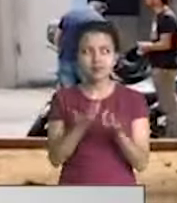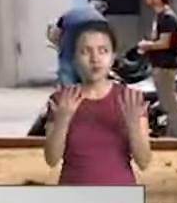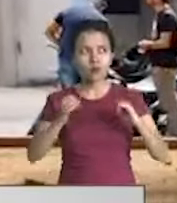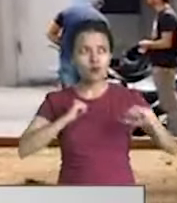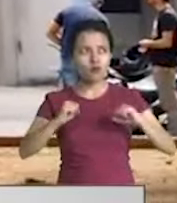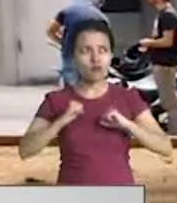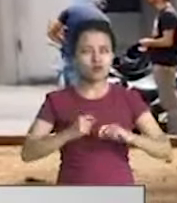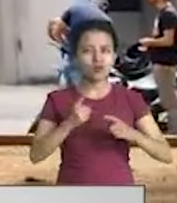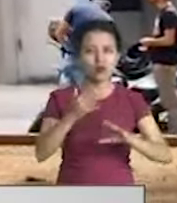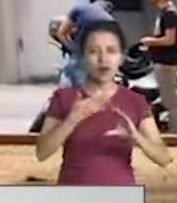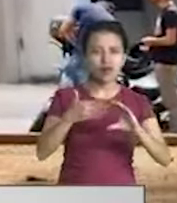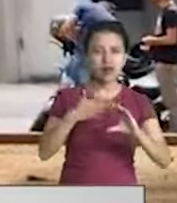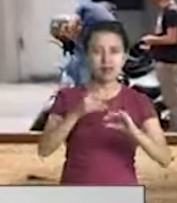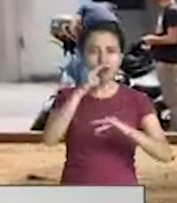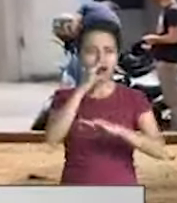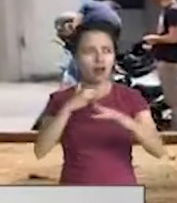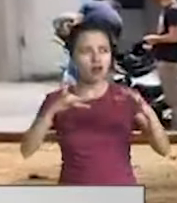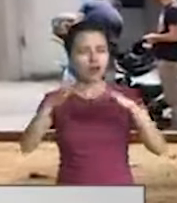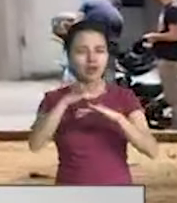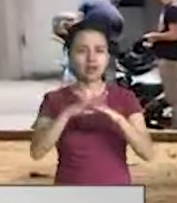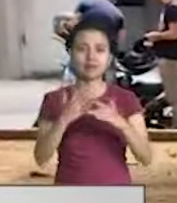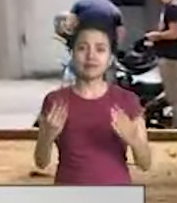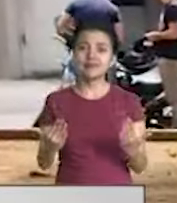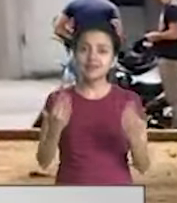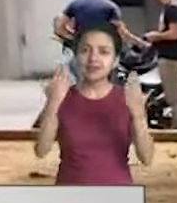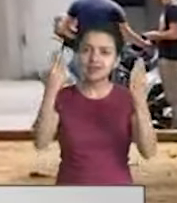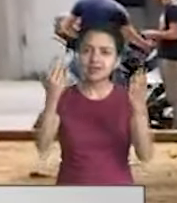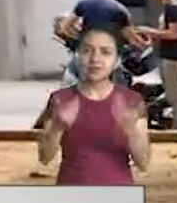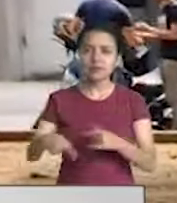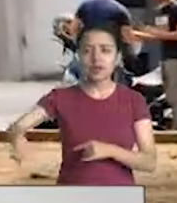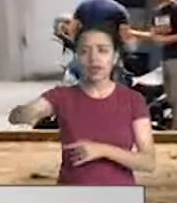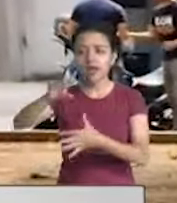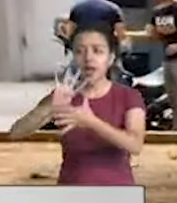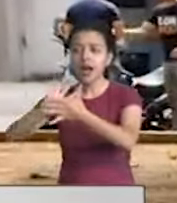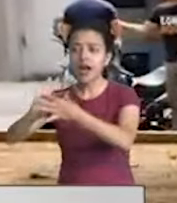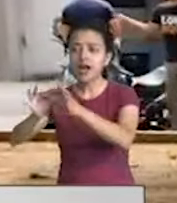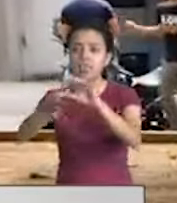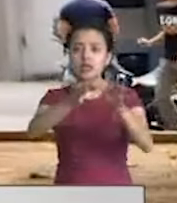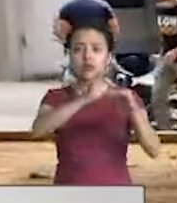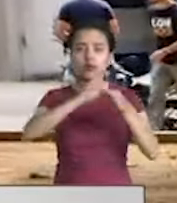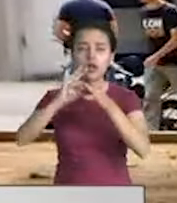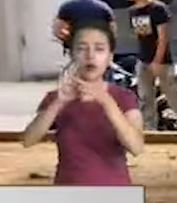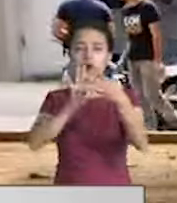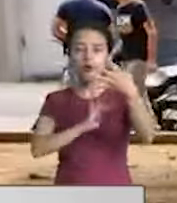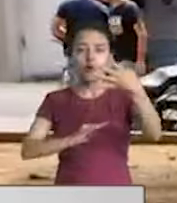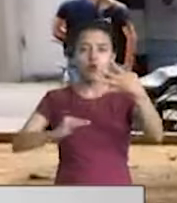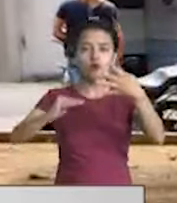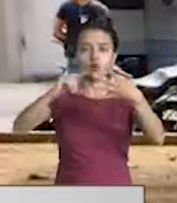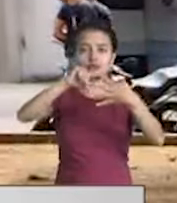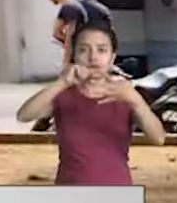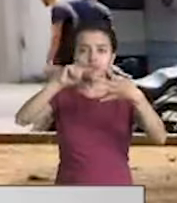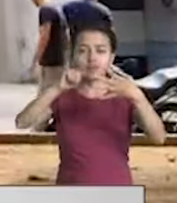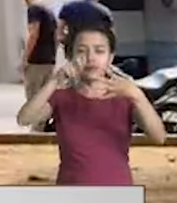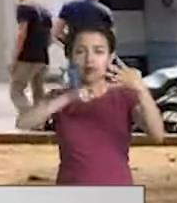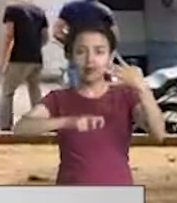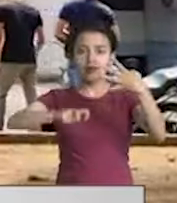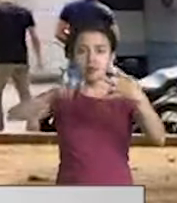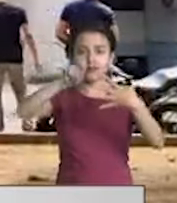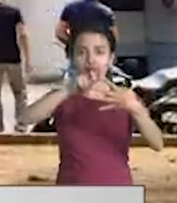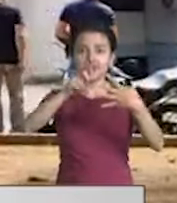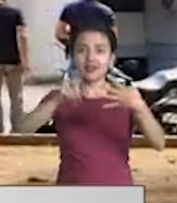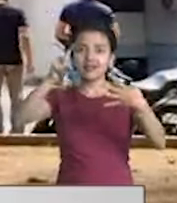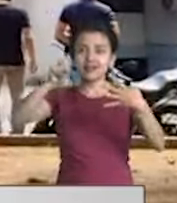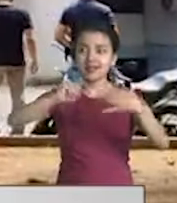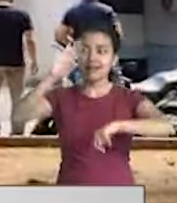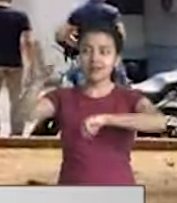gestión para qué nos sirve? Para poder articuladamente decretar los cuatro niveles que tiene la resolución del